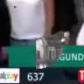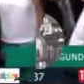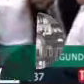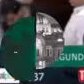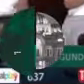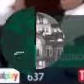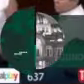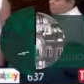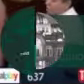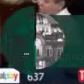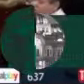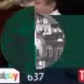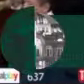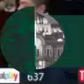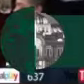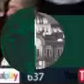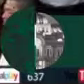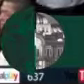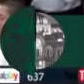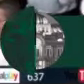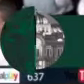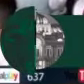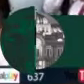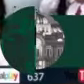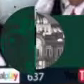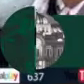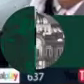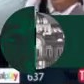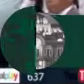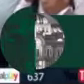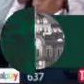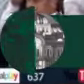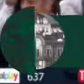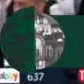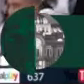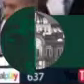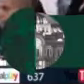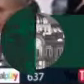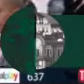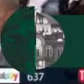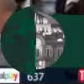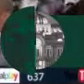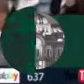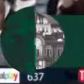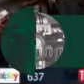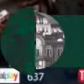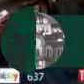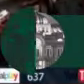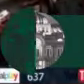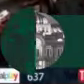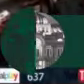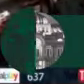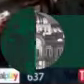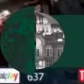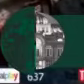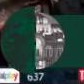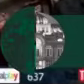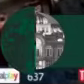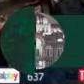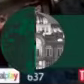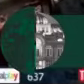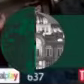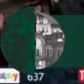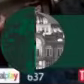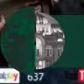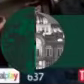Poco después de las 2 de la tarde, la sesión ordinaria de este jueves 27 de abril fue interrumpida por representantes de la base trabajadora